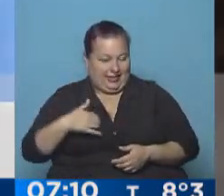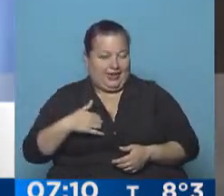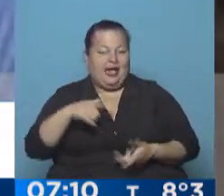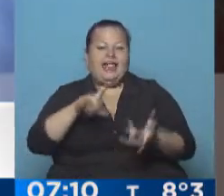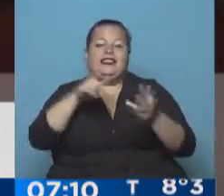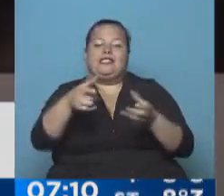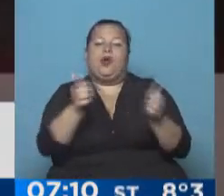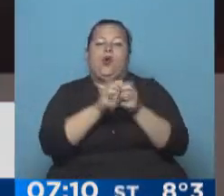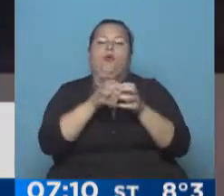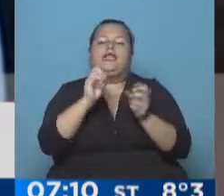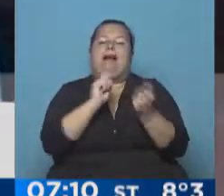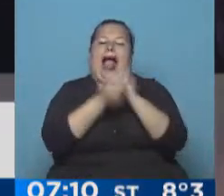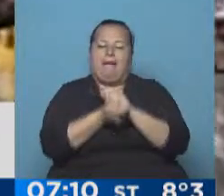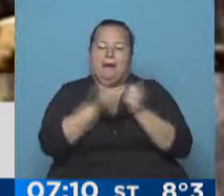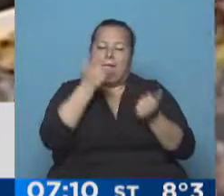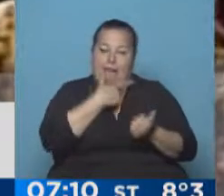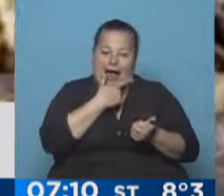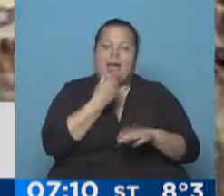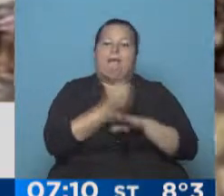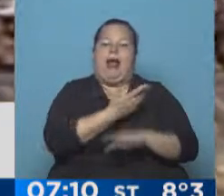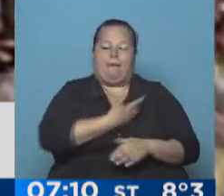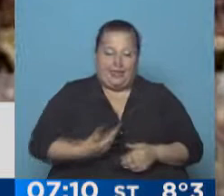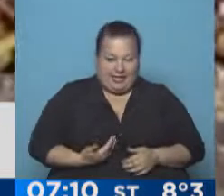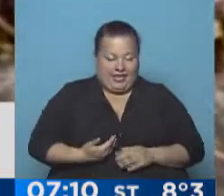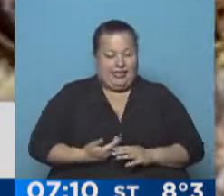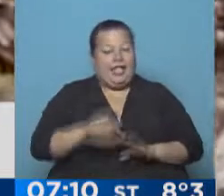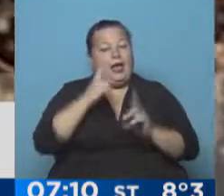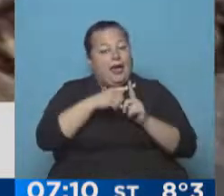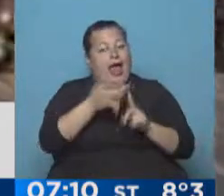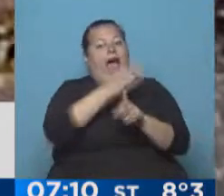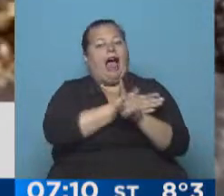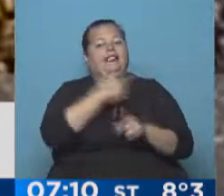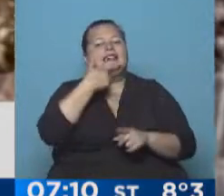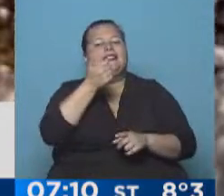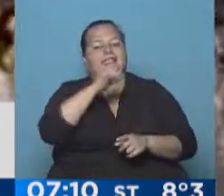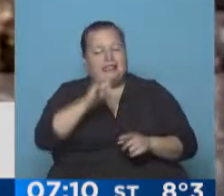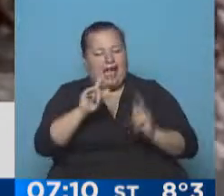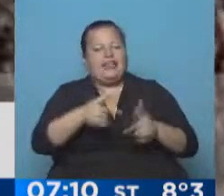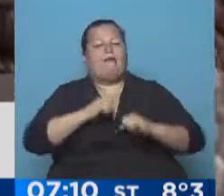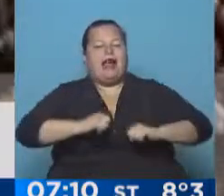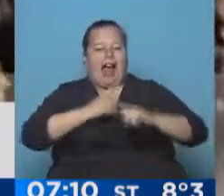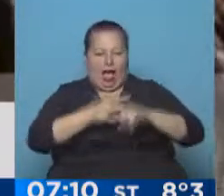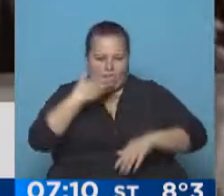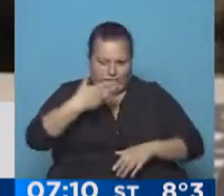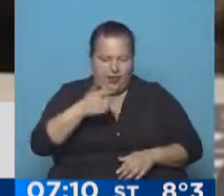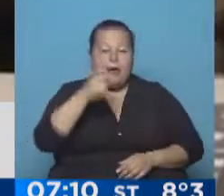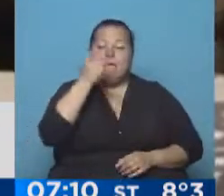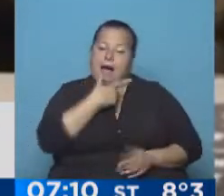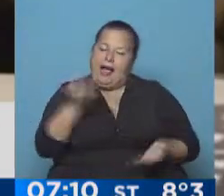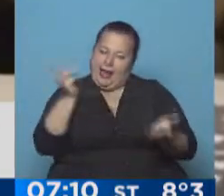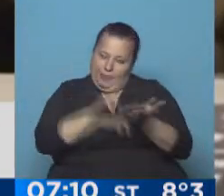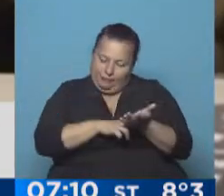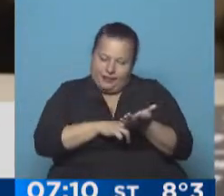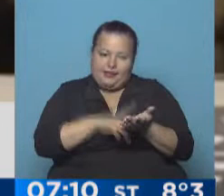es la fórmula de Cambiemos, recordemos, Mauricio Macri, candidato a presidente. Antes de él habló Ernesto Sanz y también Elisa Carrió. Macri reiteró que